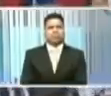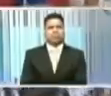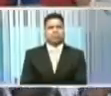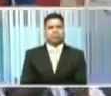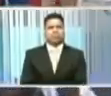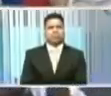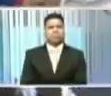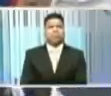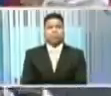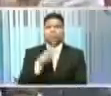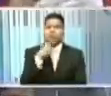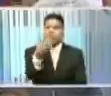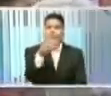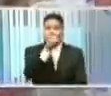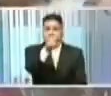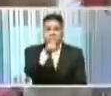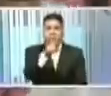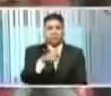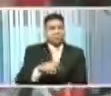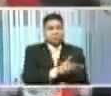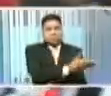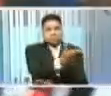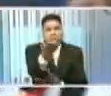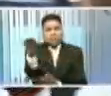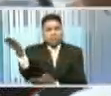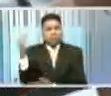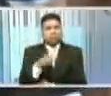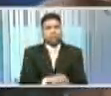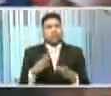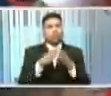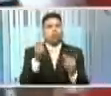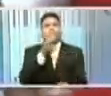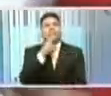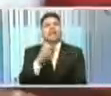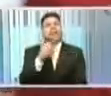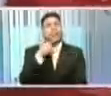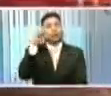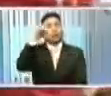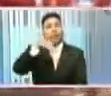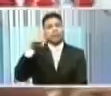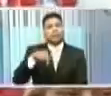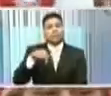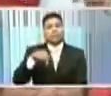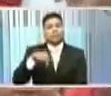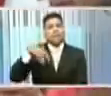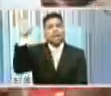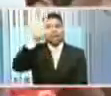Y te lo digo aquí delante de lo más hermoso que tiene la patria.